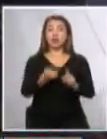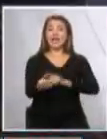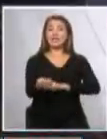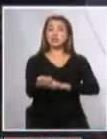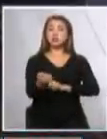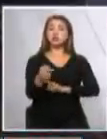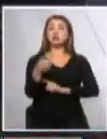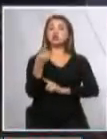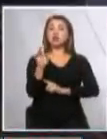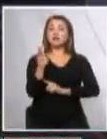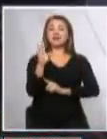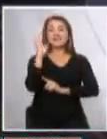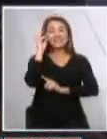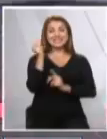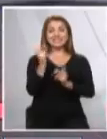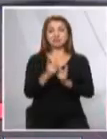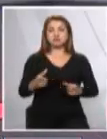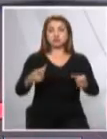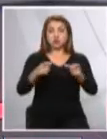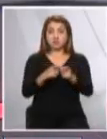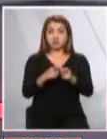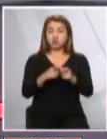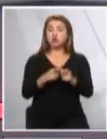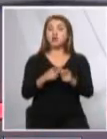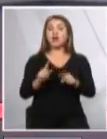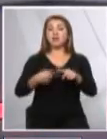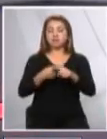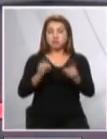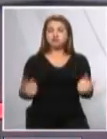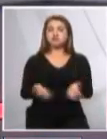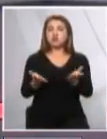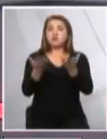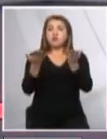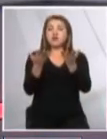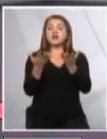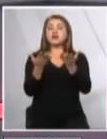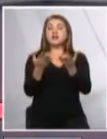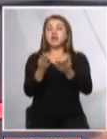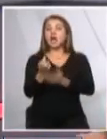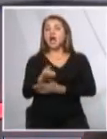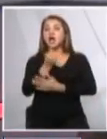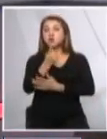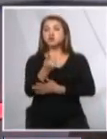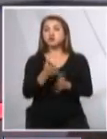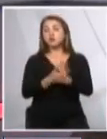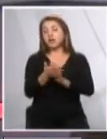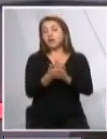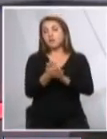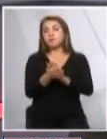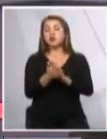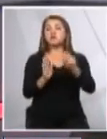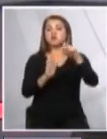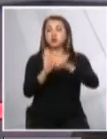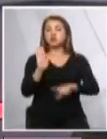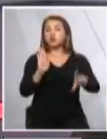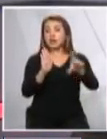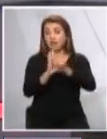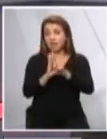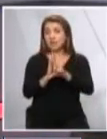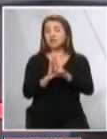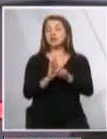tomado de no solamente crear la Comisión Engel, sino que además promover o dar anuncios como son justamente la de proyectos de ley que